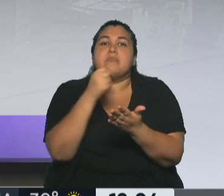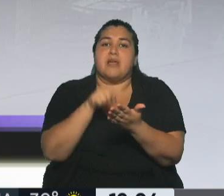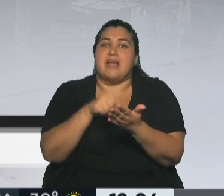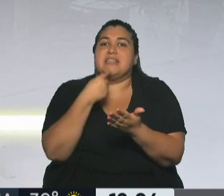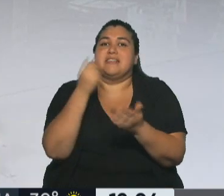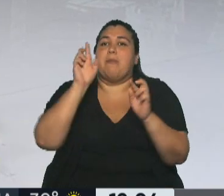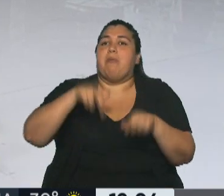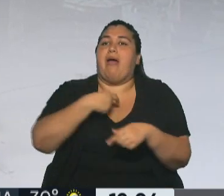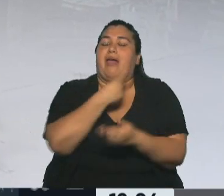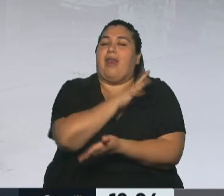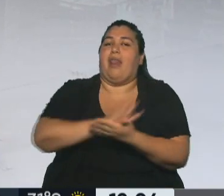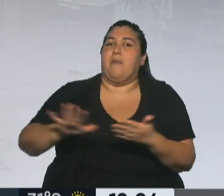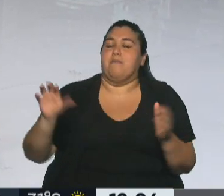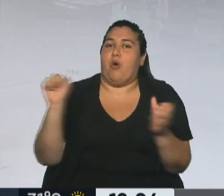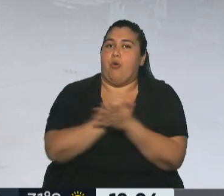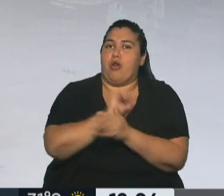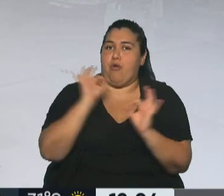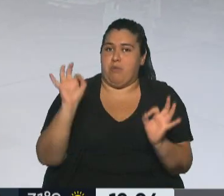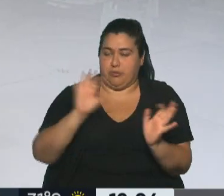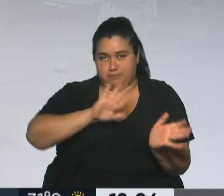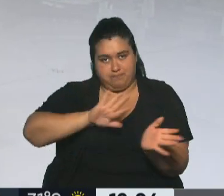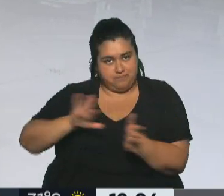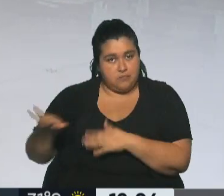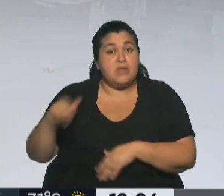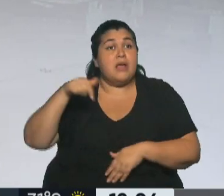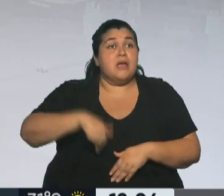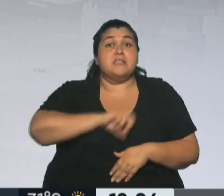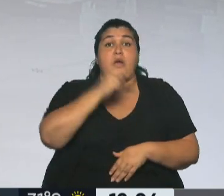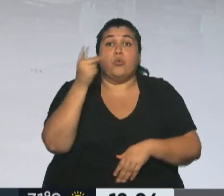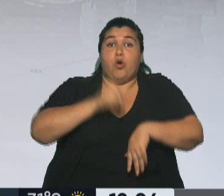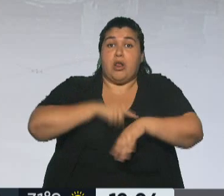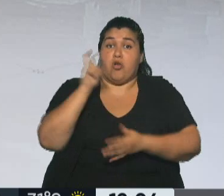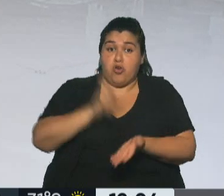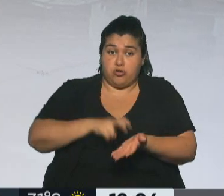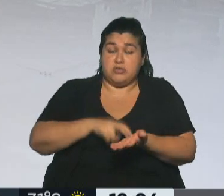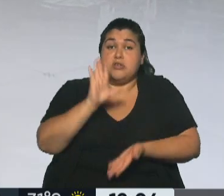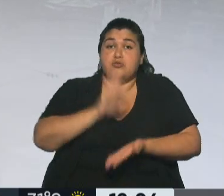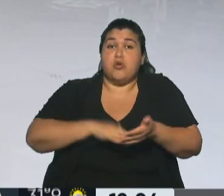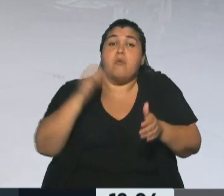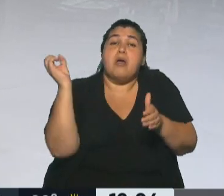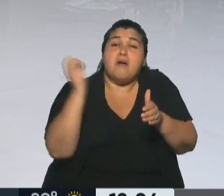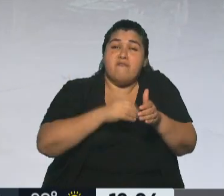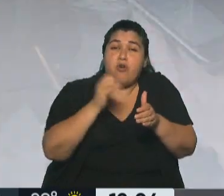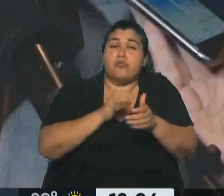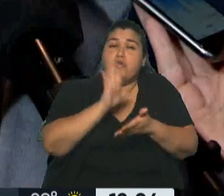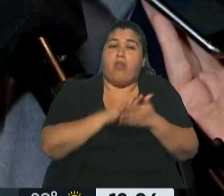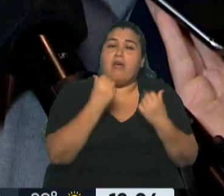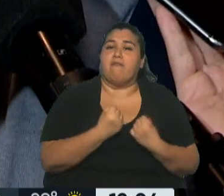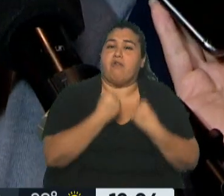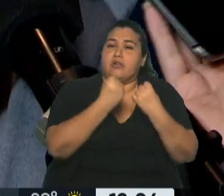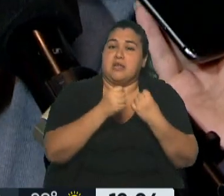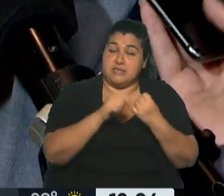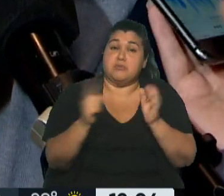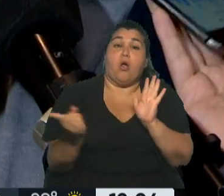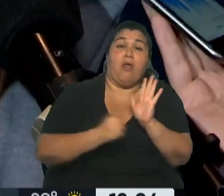bien otro de los temas del día se lo habíamos anticipado ni bien comenzamos esta segunda edición de notici fondo de fortalecimiento a través de un decreto que se